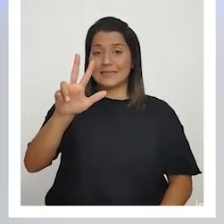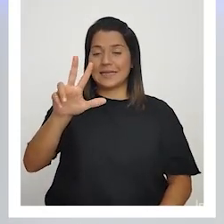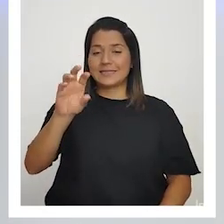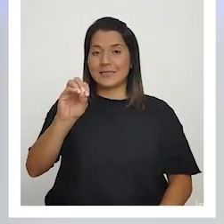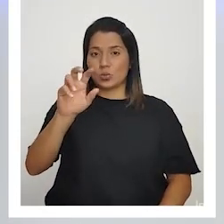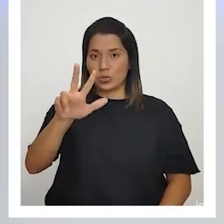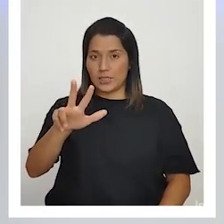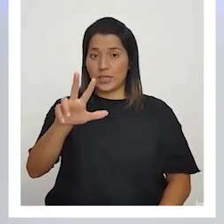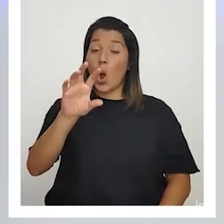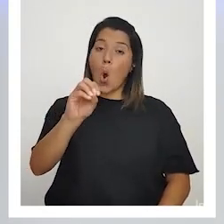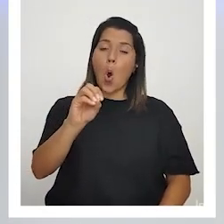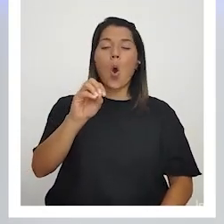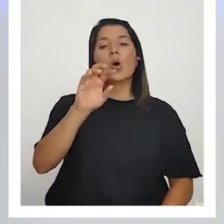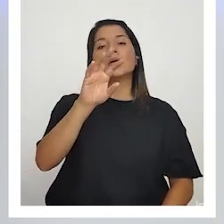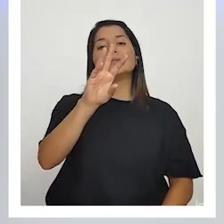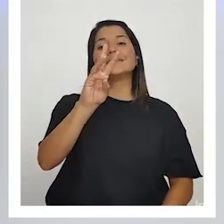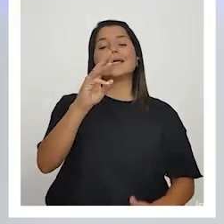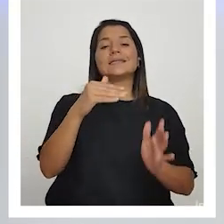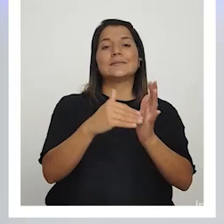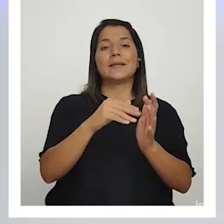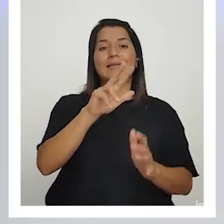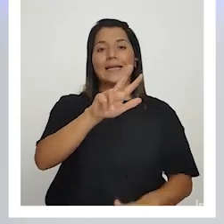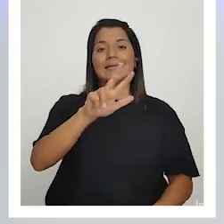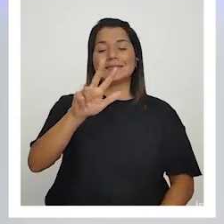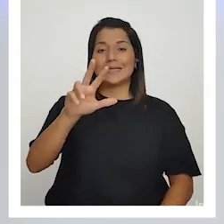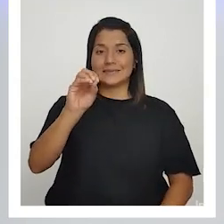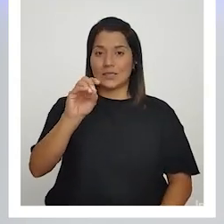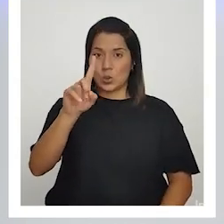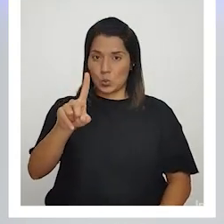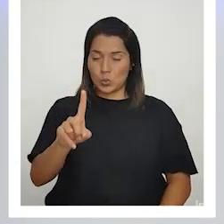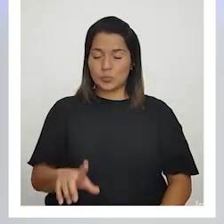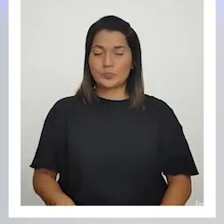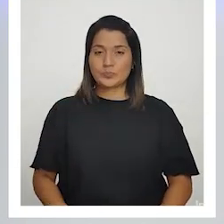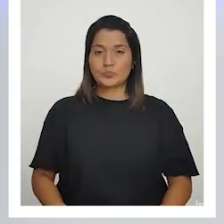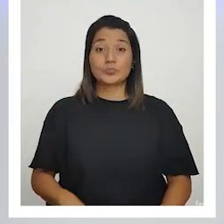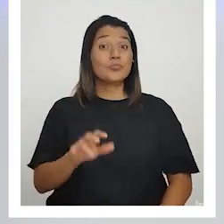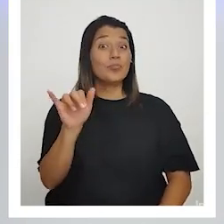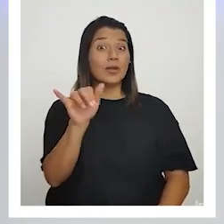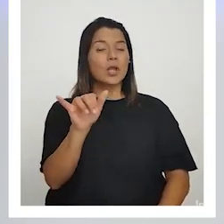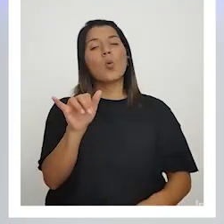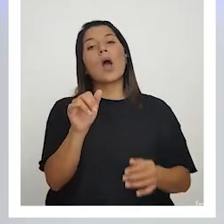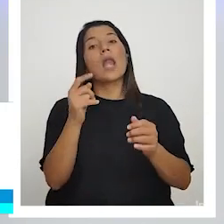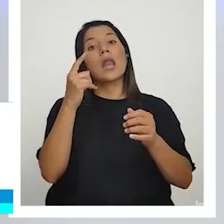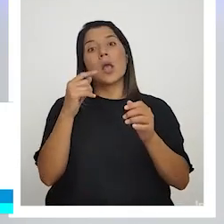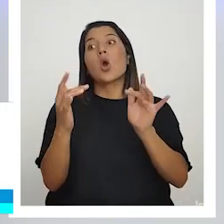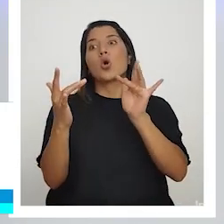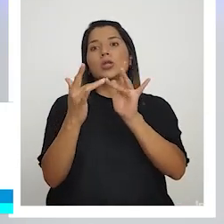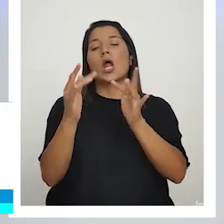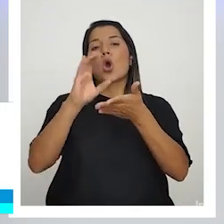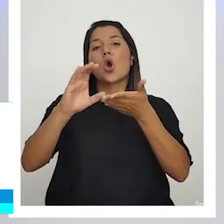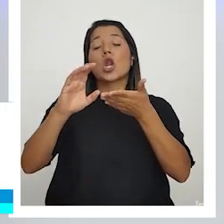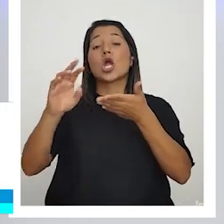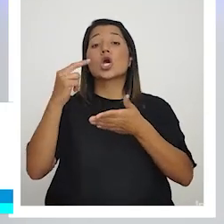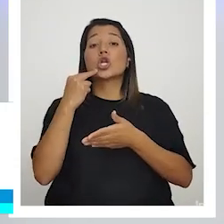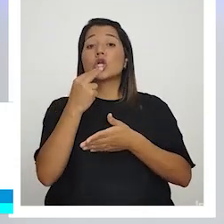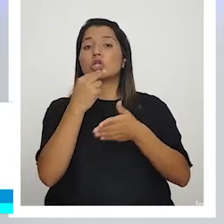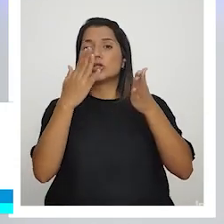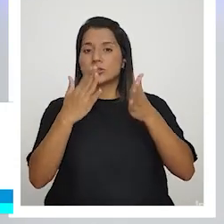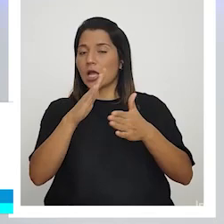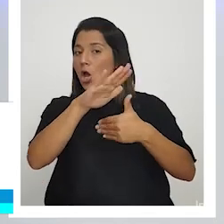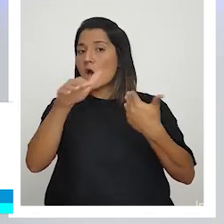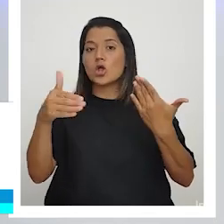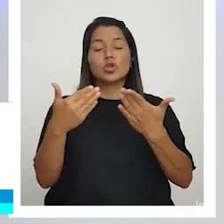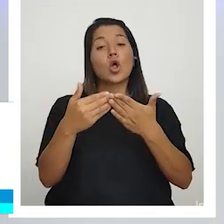8326-6303 o al 6000-3301. Igual por medio del Colegio de Nutricionistas, todos los profesionales